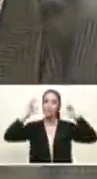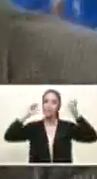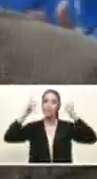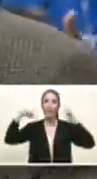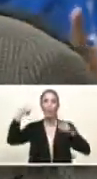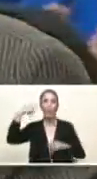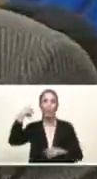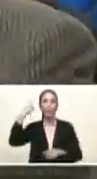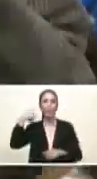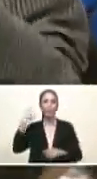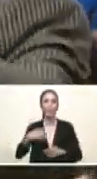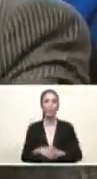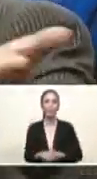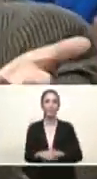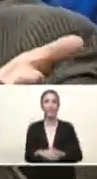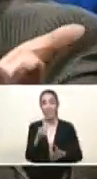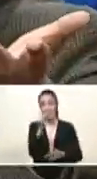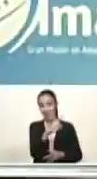¿O no?